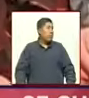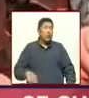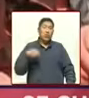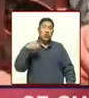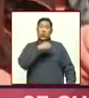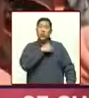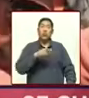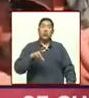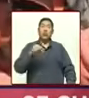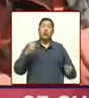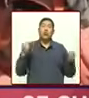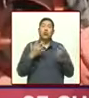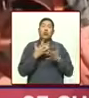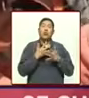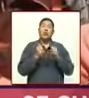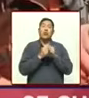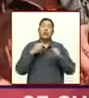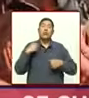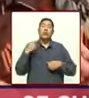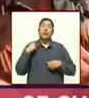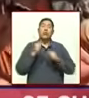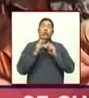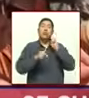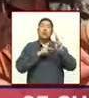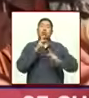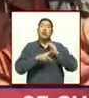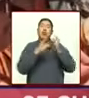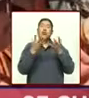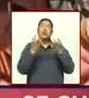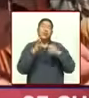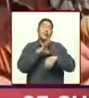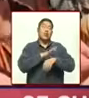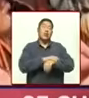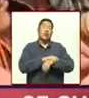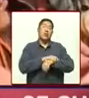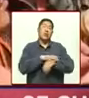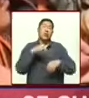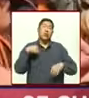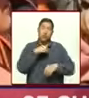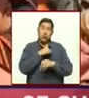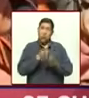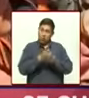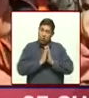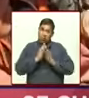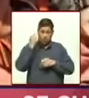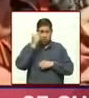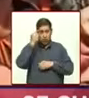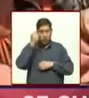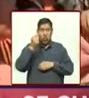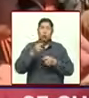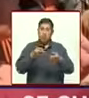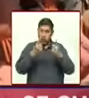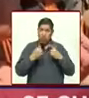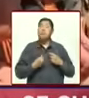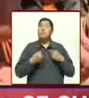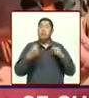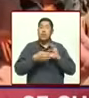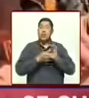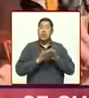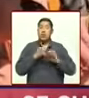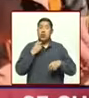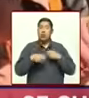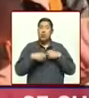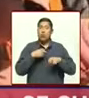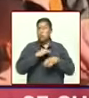Tenemos miedo, estamos con las bases, estamos con el pueblo. Si quieren mandarnos a aprender, por lo que nosotros le estamos pidiendo al gobierno nacional que venga a solucionar